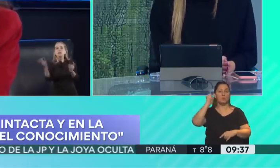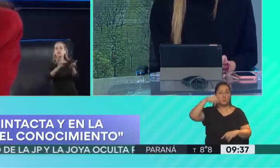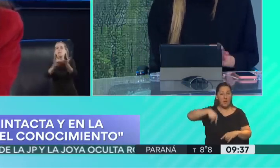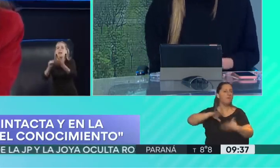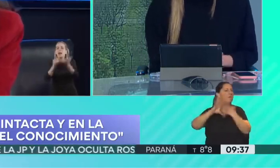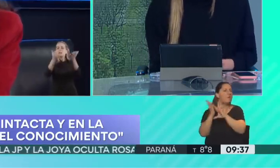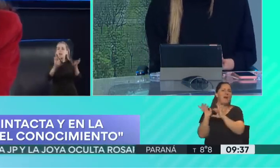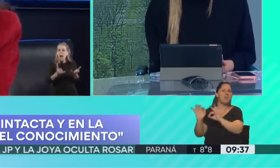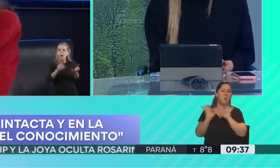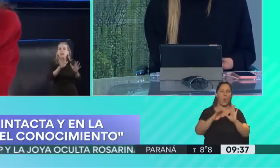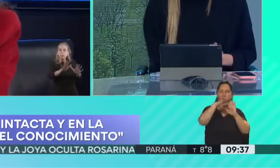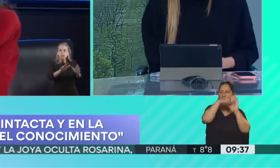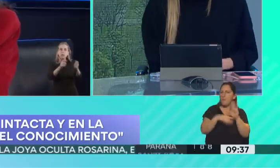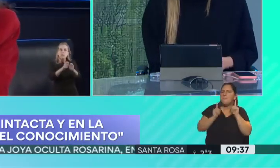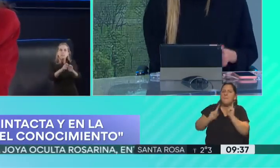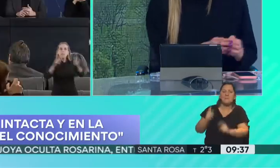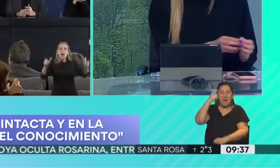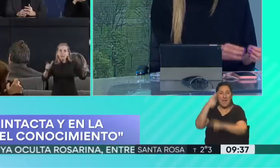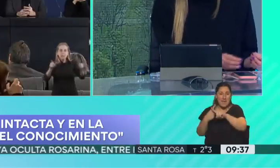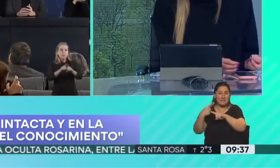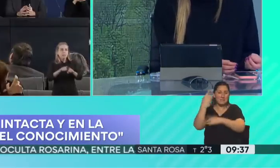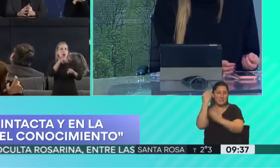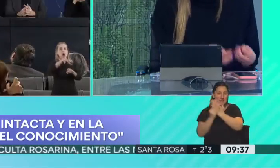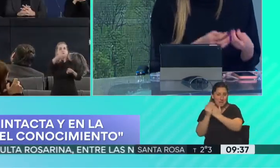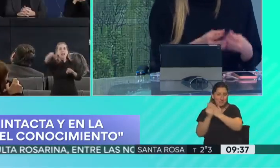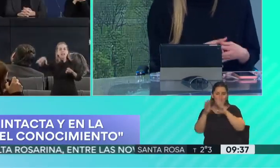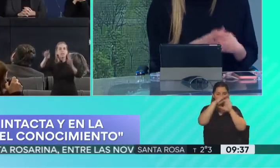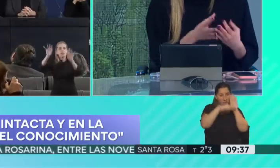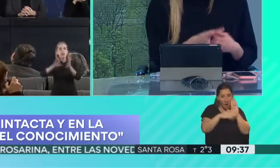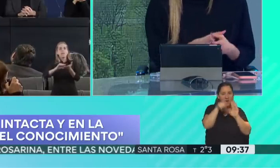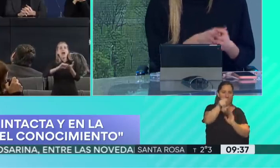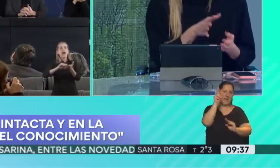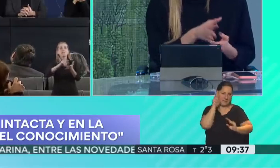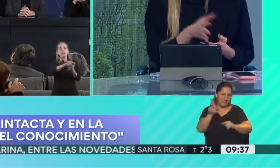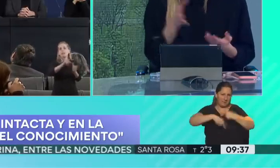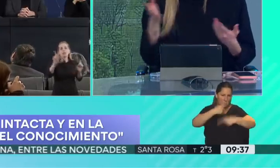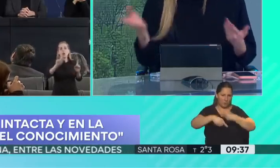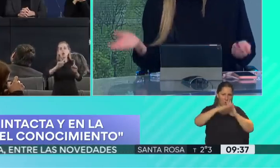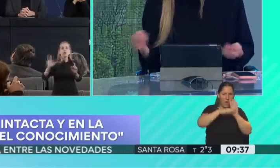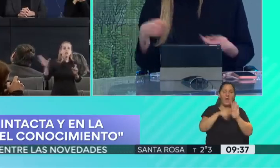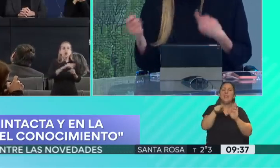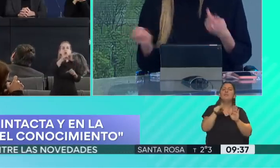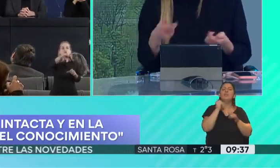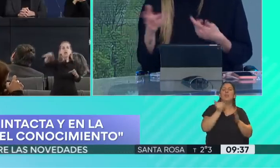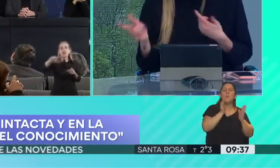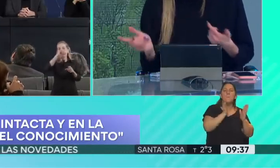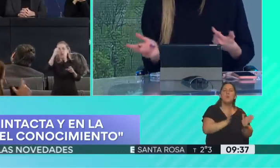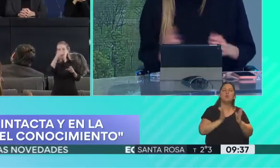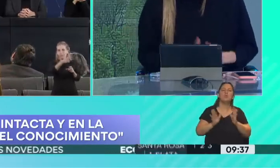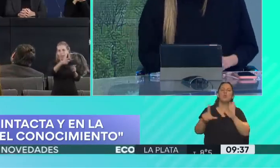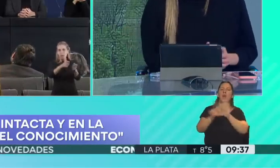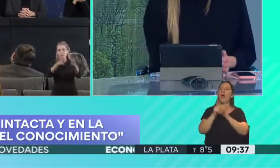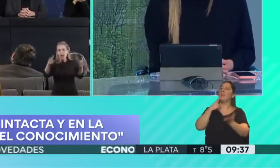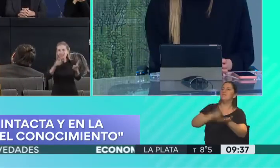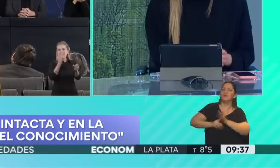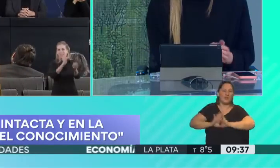guzmán en la que dejó martín guzmán salió un decreto digamos esto tiene todo un proceso legal no es que uno decidió y ya